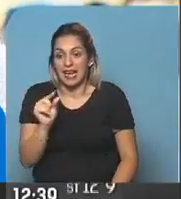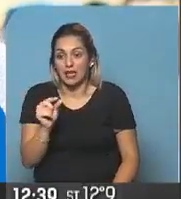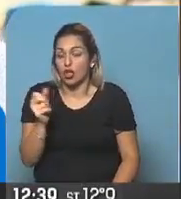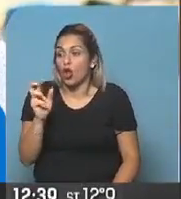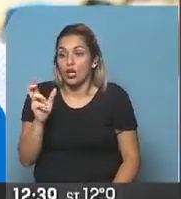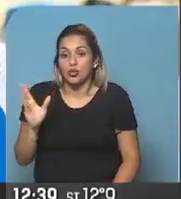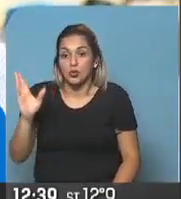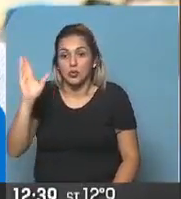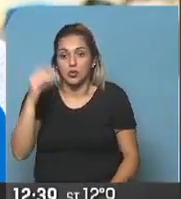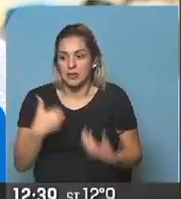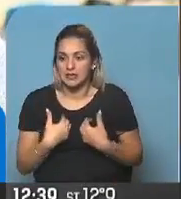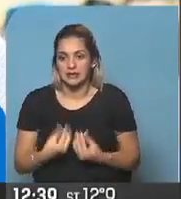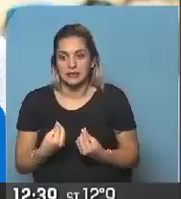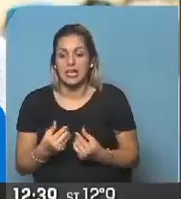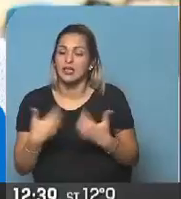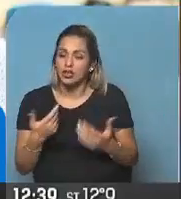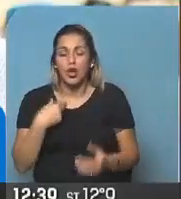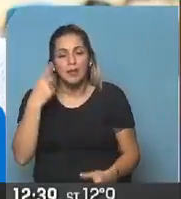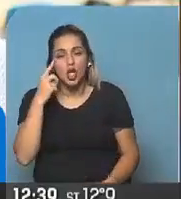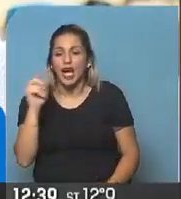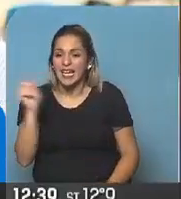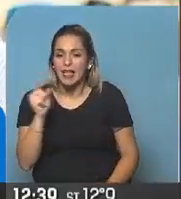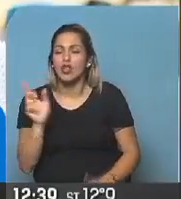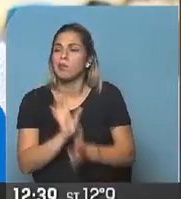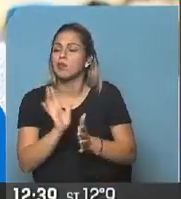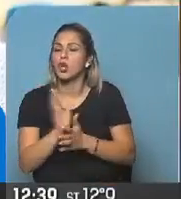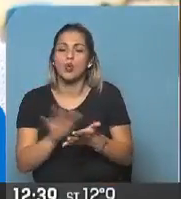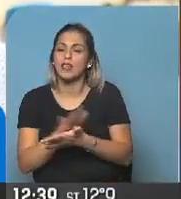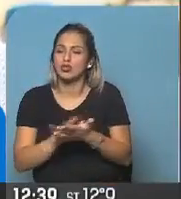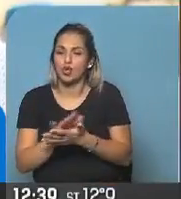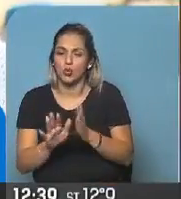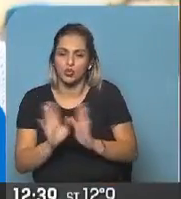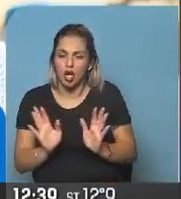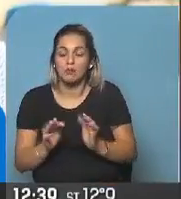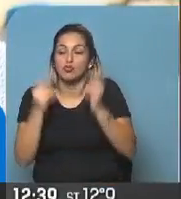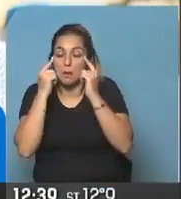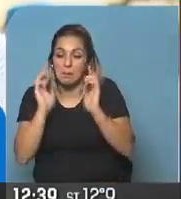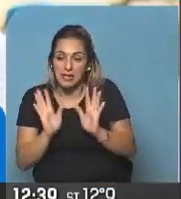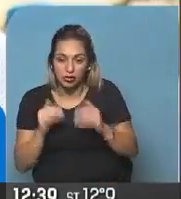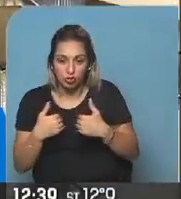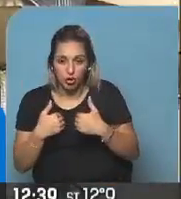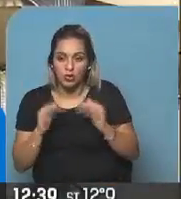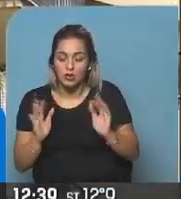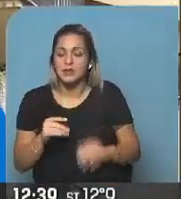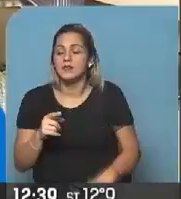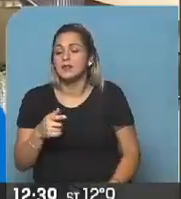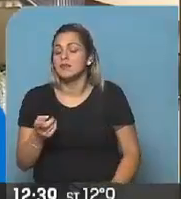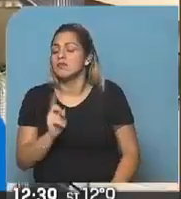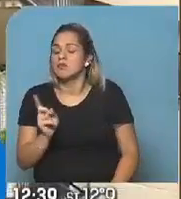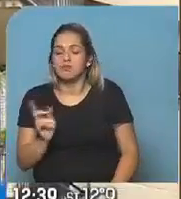tanto, yo creo que el crédito no es una solución, que se terminó el crédito hipotecario en Argentina y que tampoco nunca lo